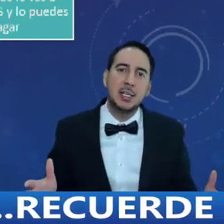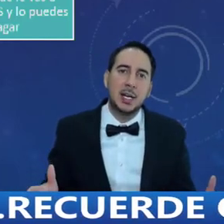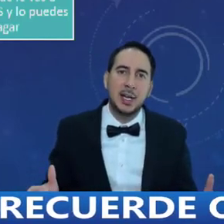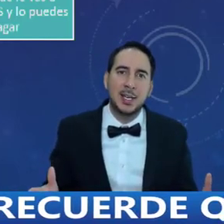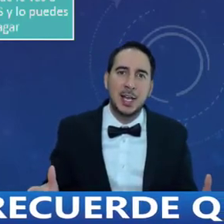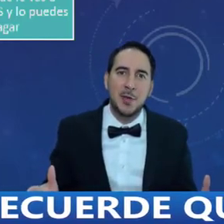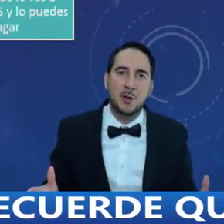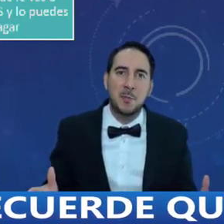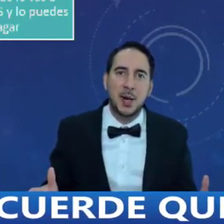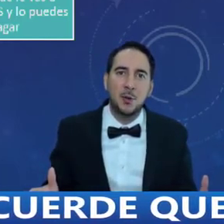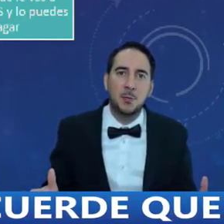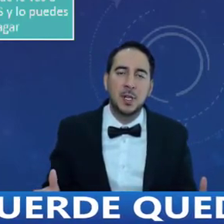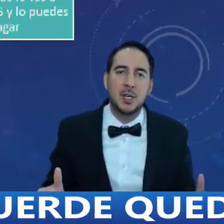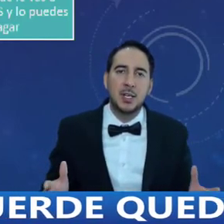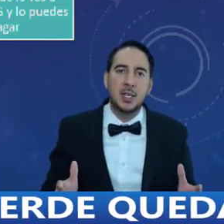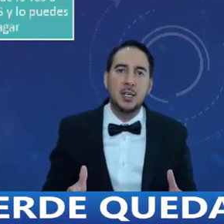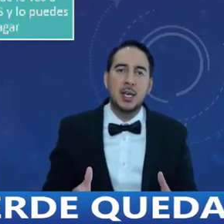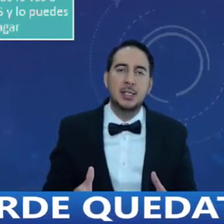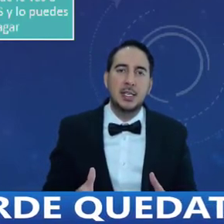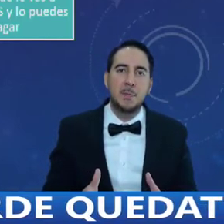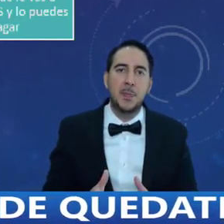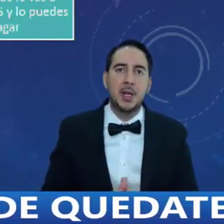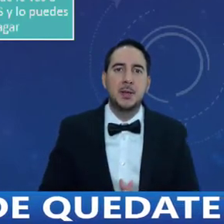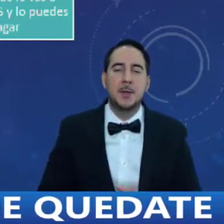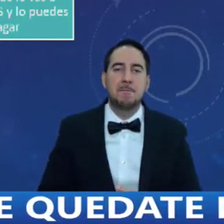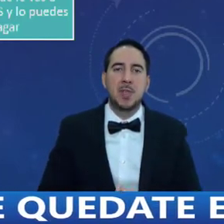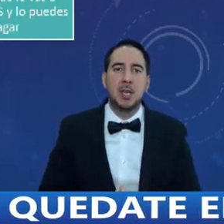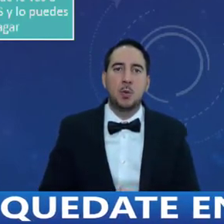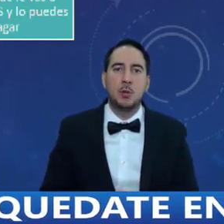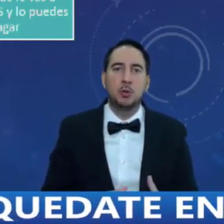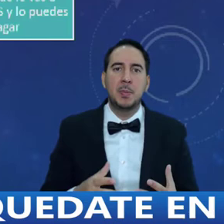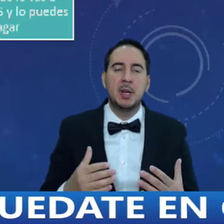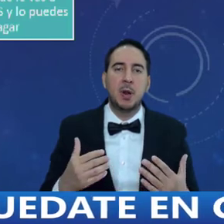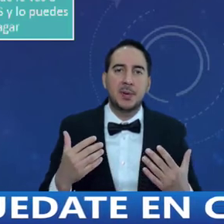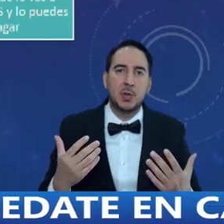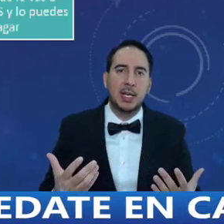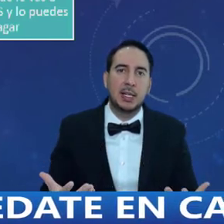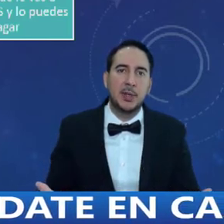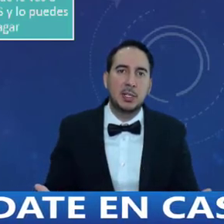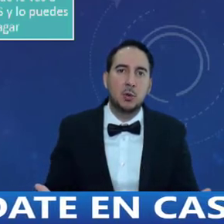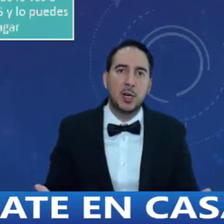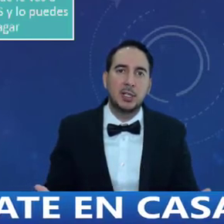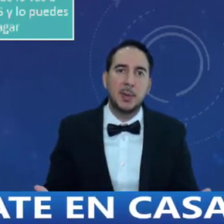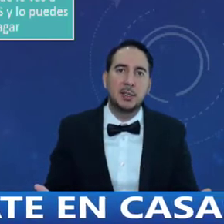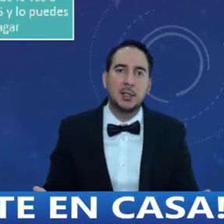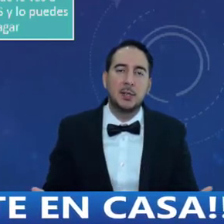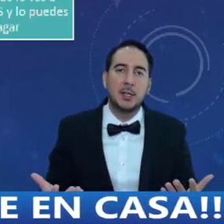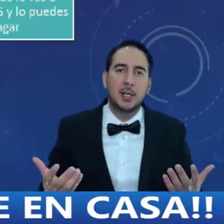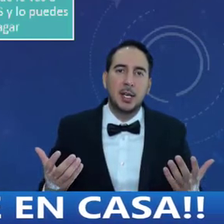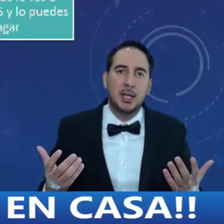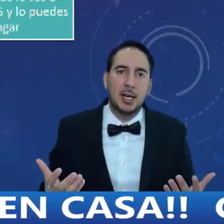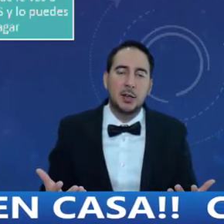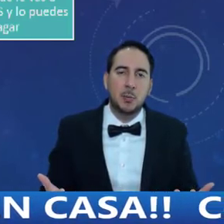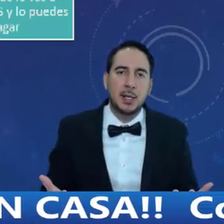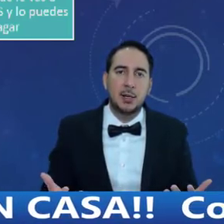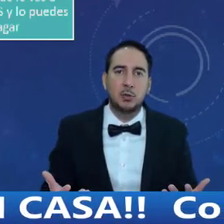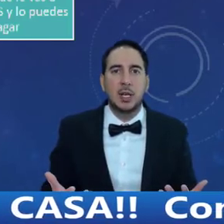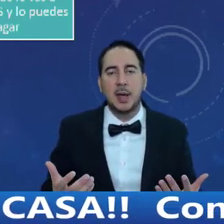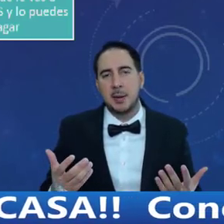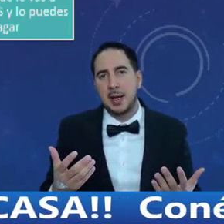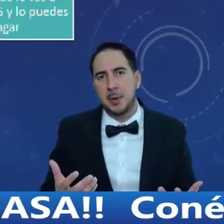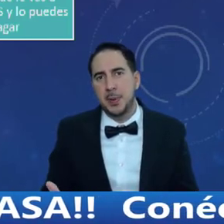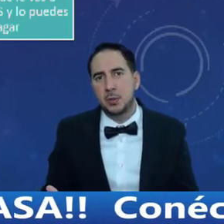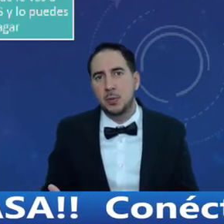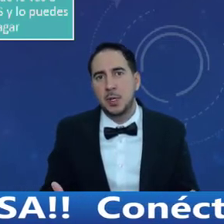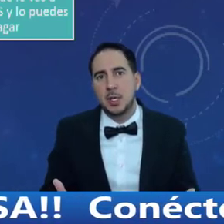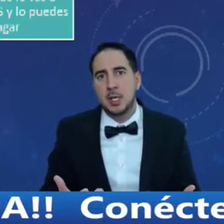más de 15 trajes que ya había comprado. Y siempre cuando usted mire a una persona que está vestido correctamente, traje con bata, a usted